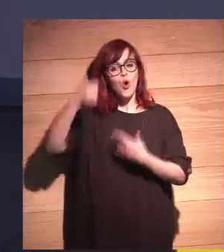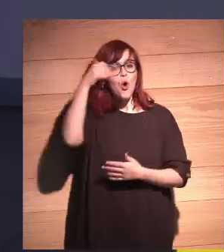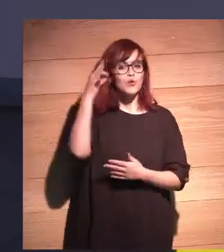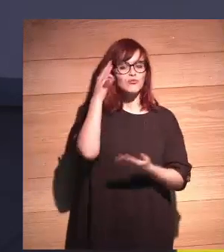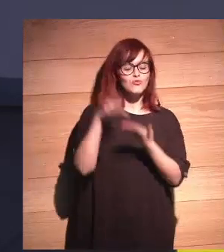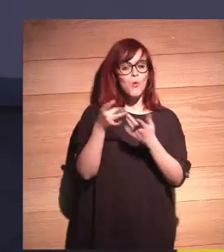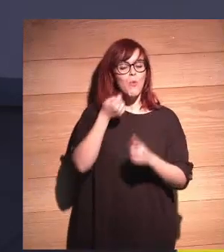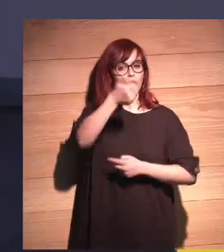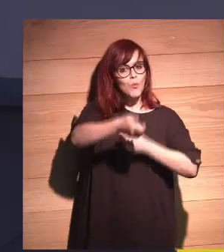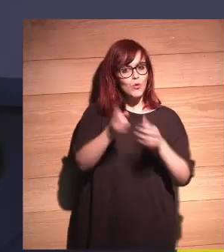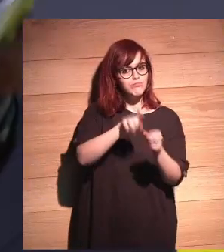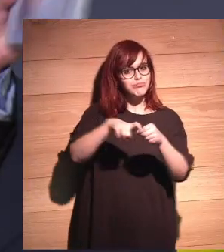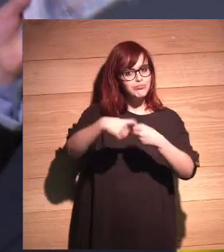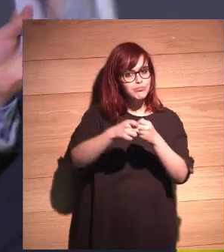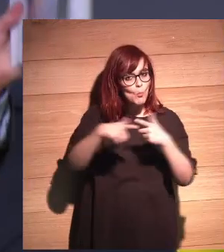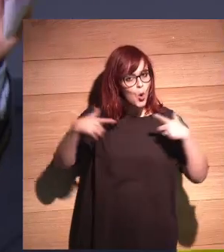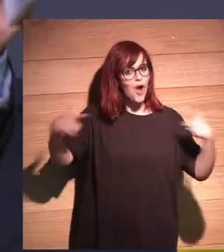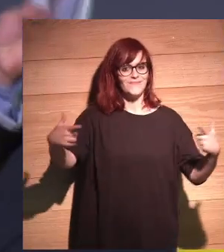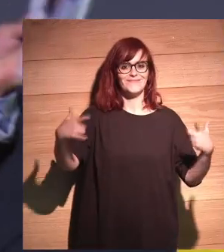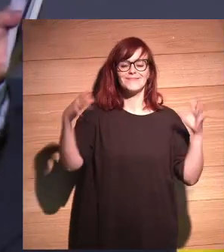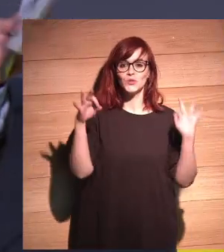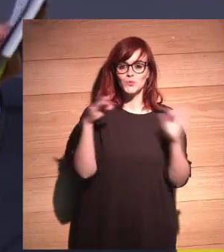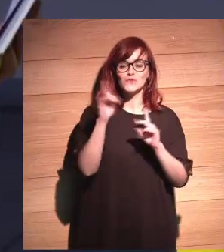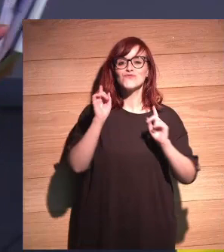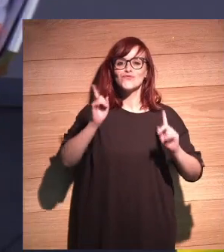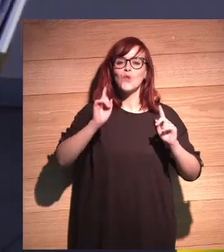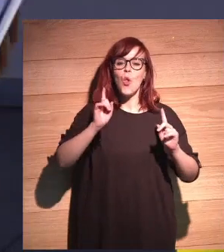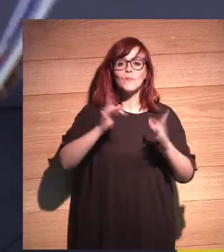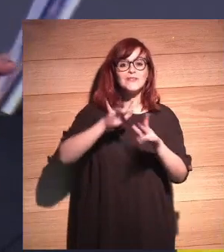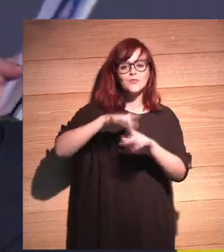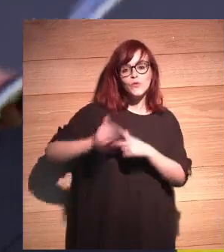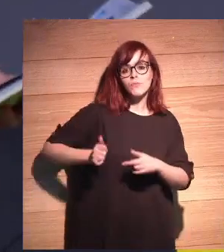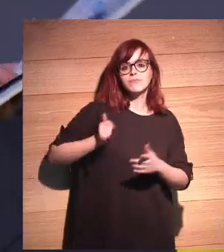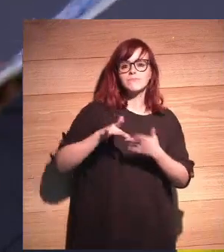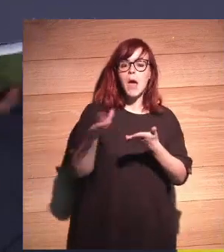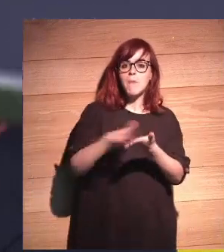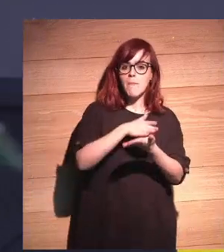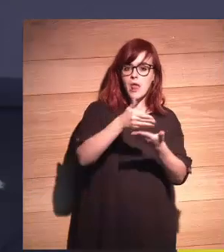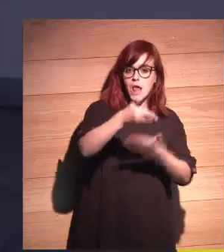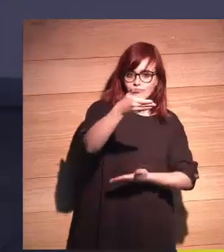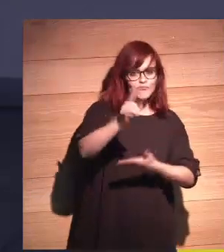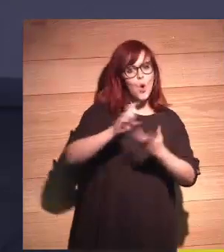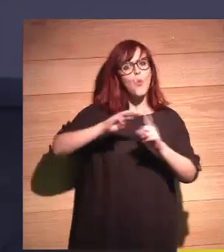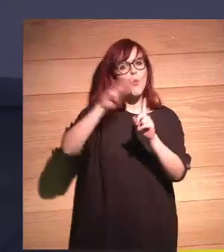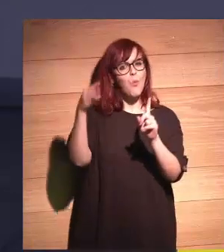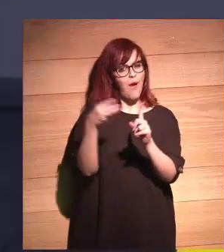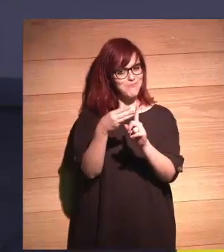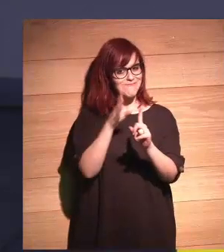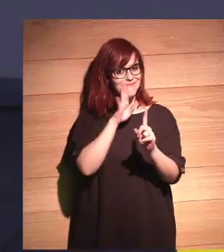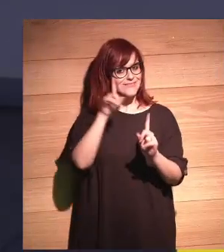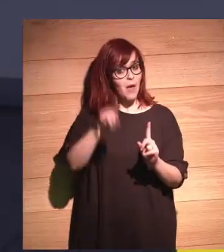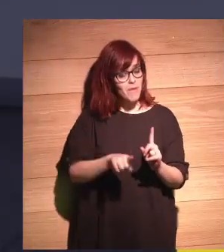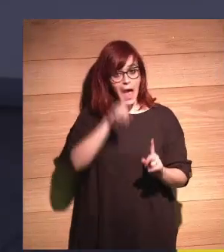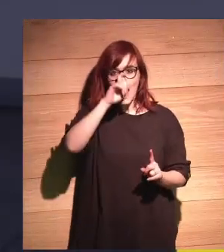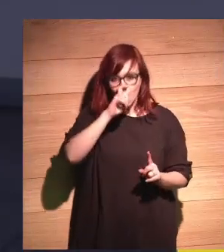se va sumando cada día, no solo cada vez con cada ocasión que sacamos un papel, sino en la página web, que